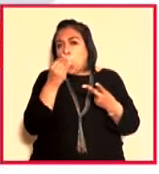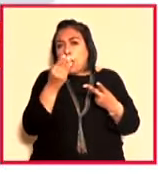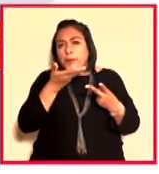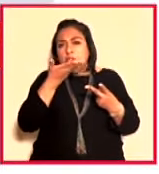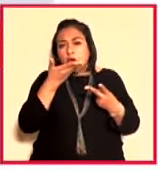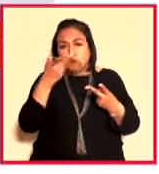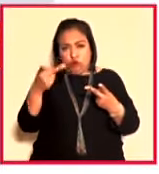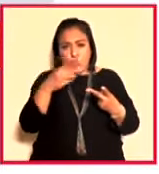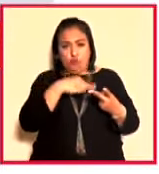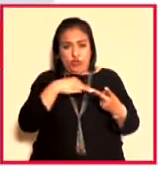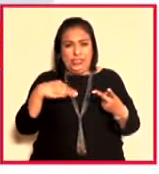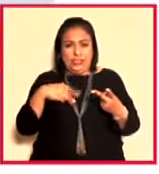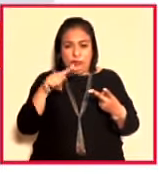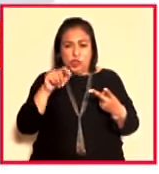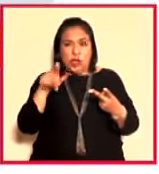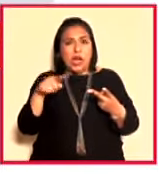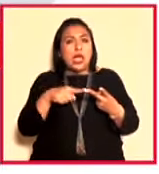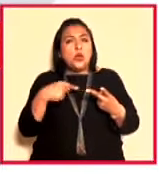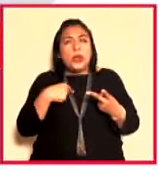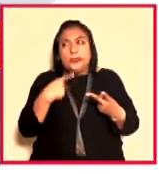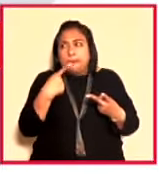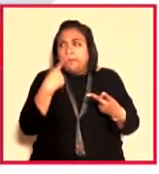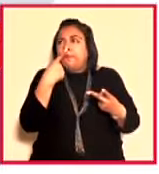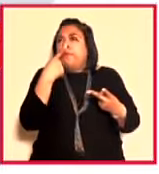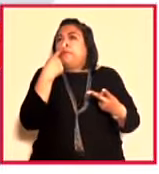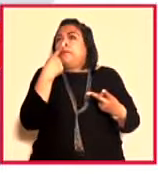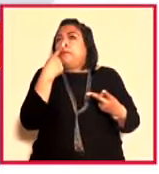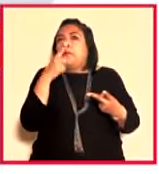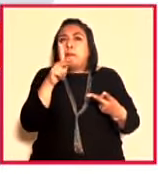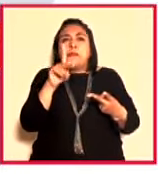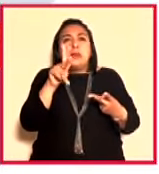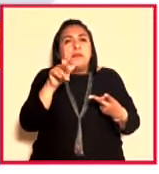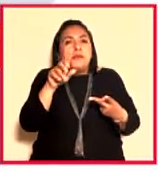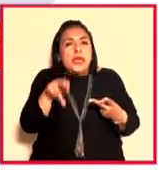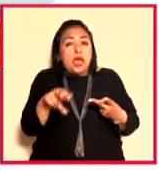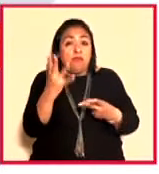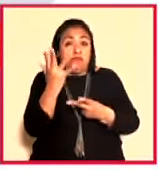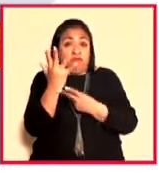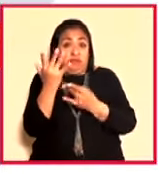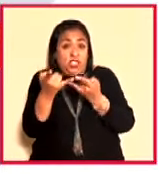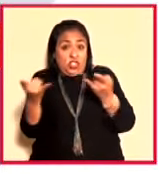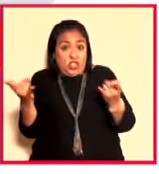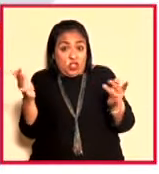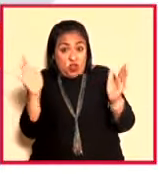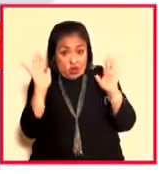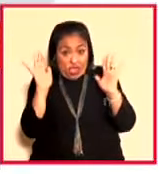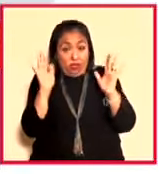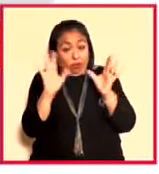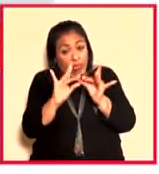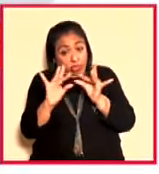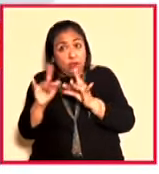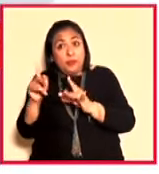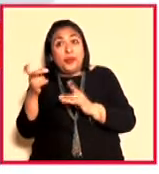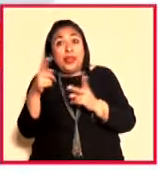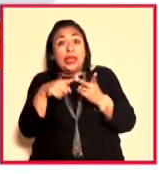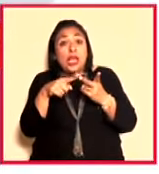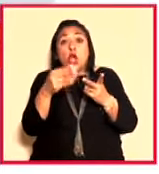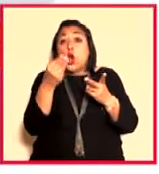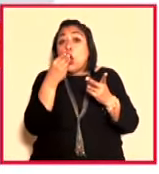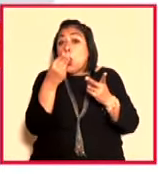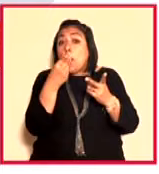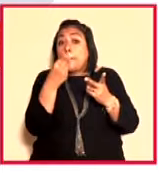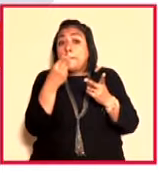de Tonalá, podamos oler, por ejemplo, el pipián, que según las crónicas fue una parte de los alimentos por